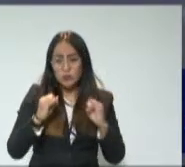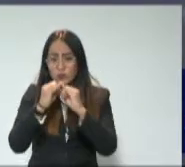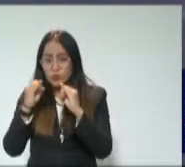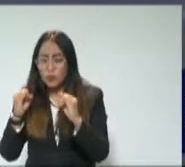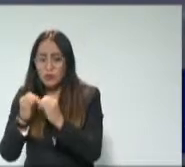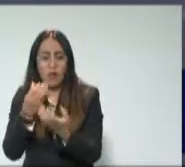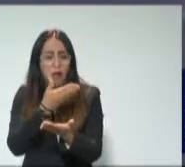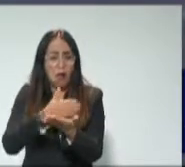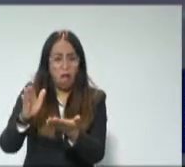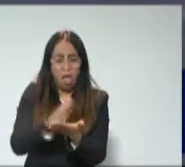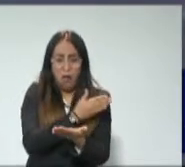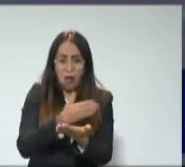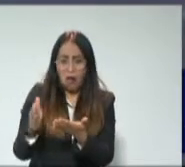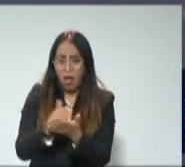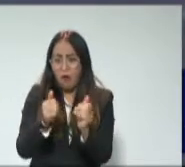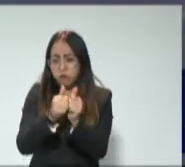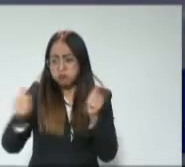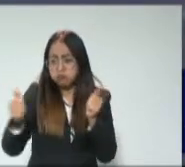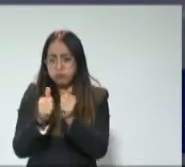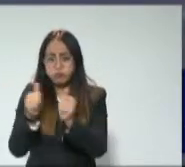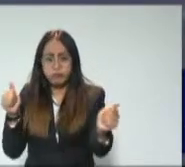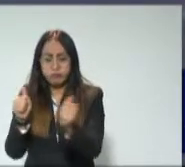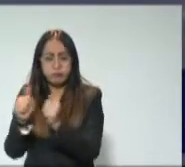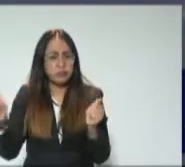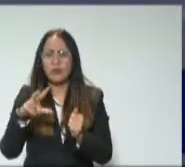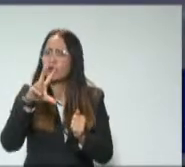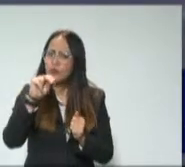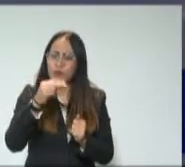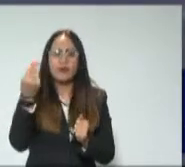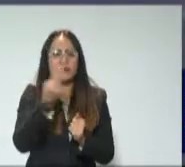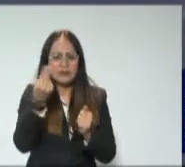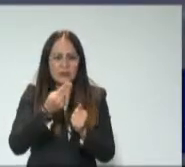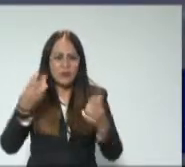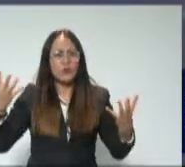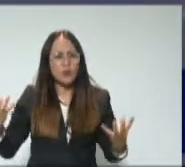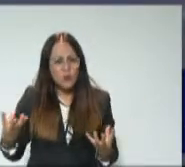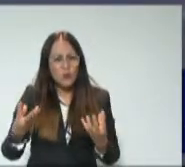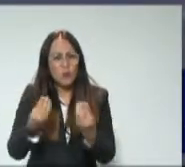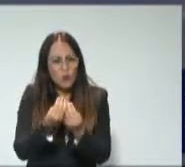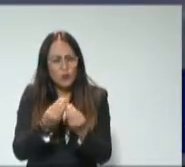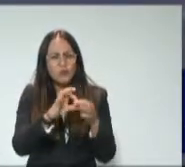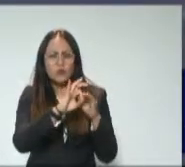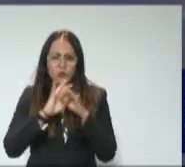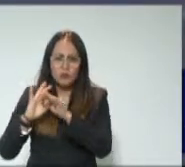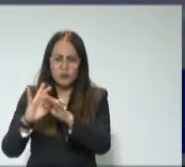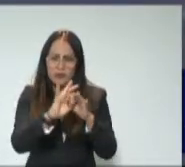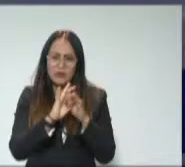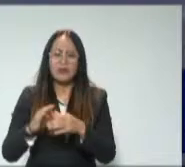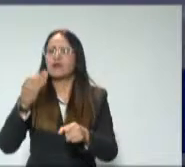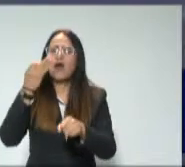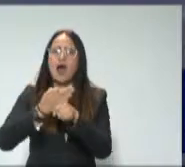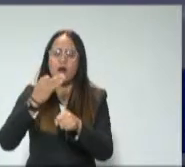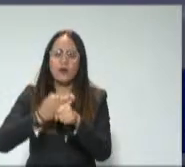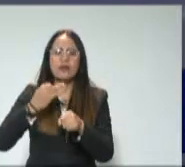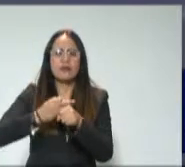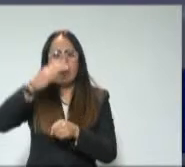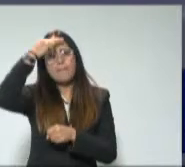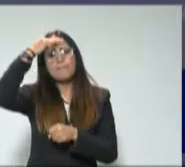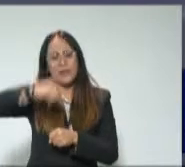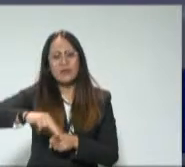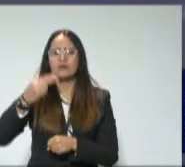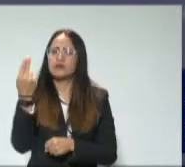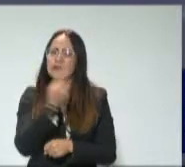públicos divididos nos interesa la unidad son estos momentos que México necesita de